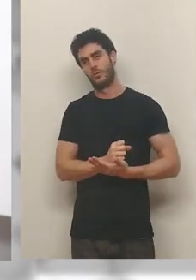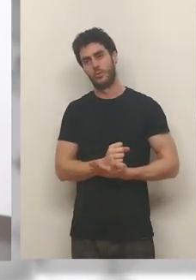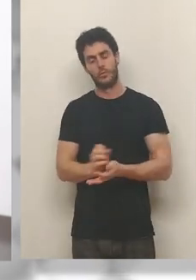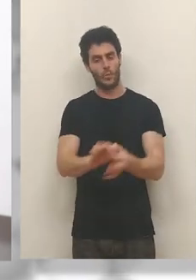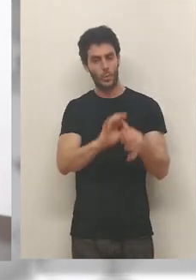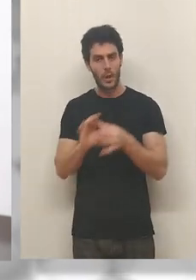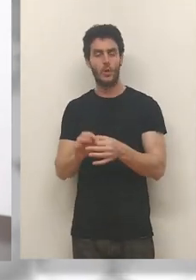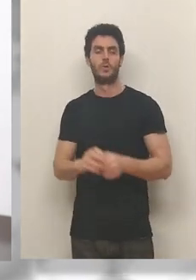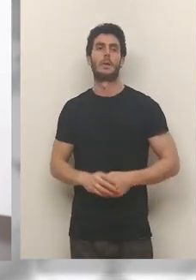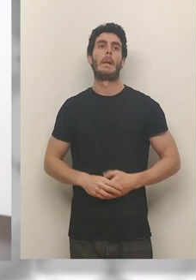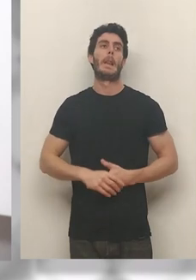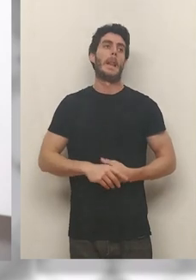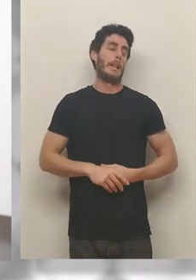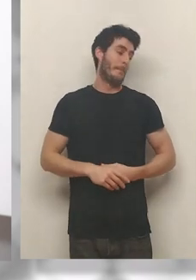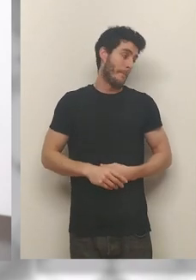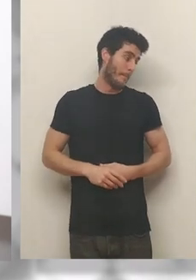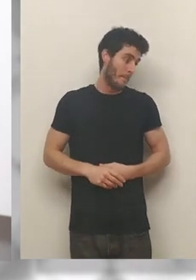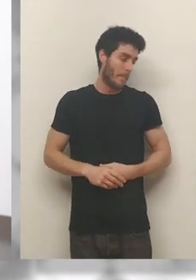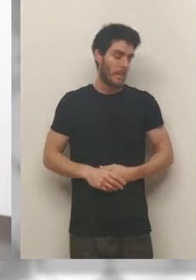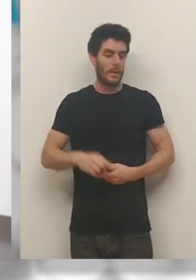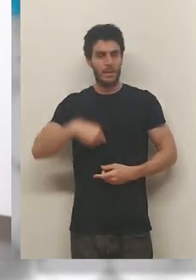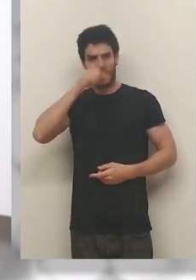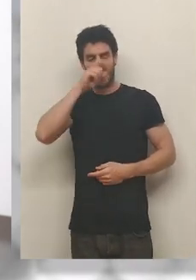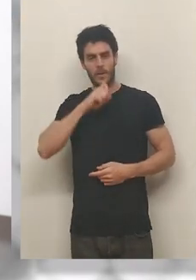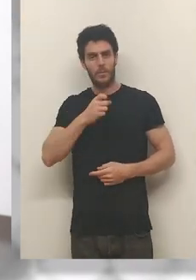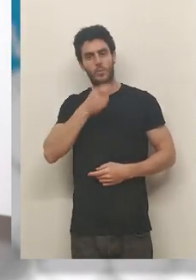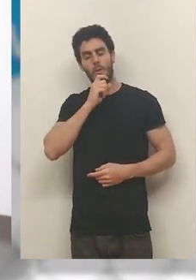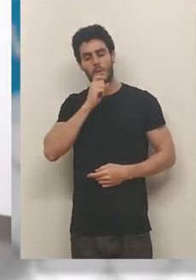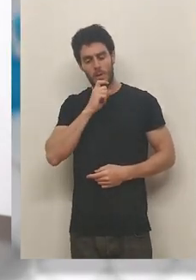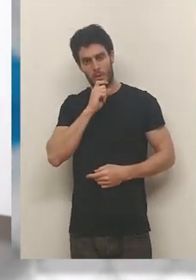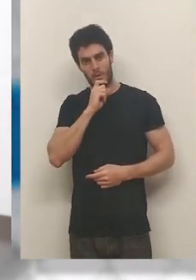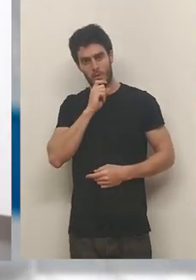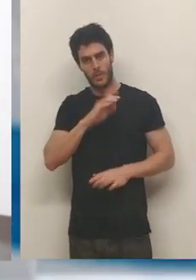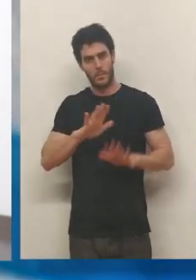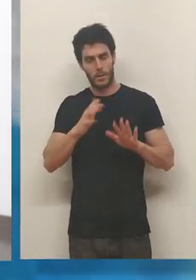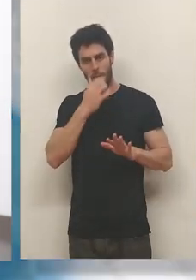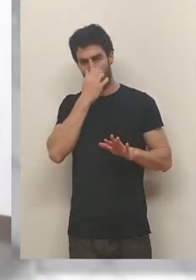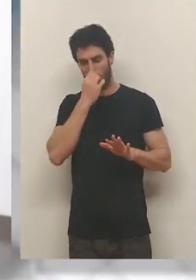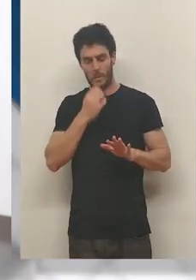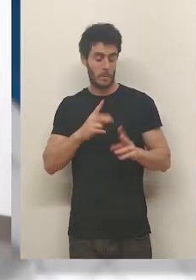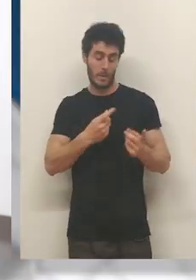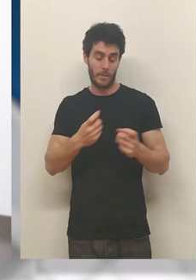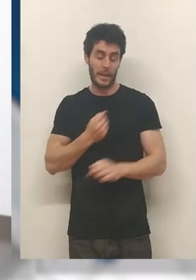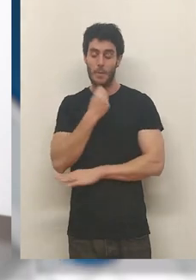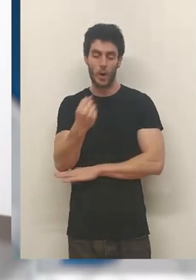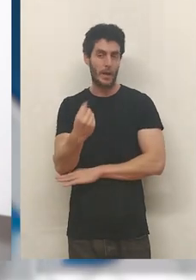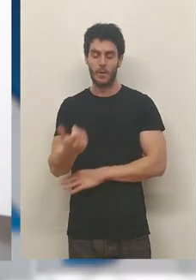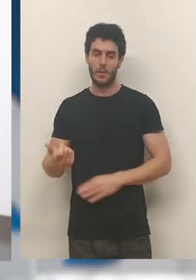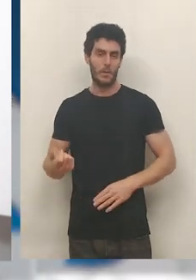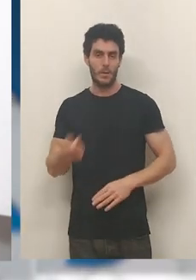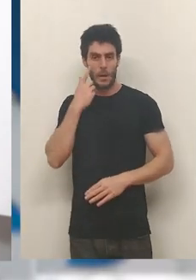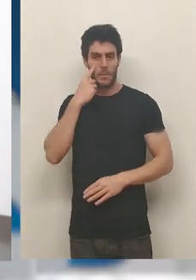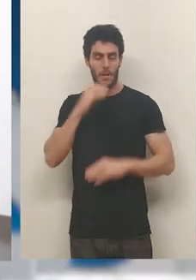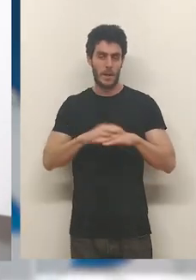de la mano y saber que va a ser un año muy complicado, muy difícil, pero que tenemos que estar